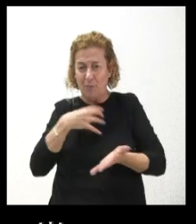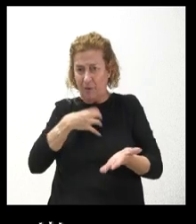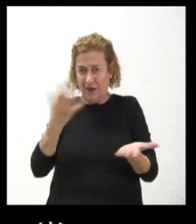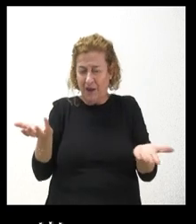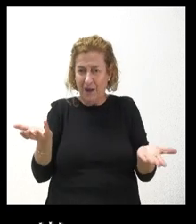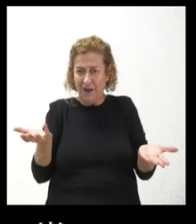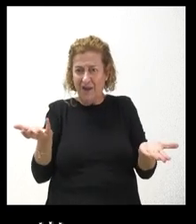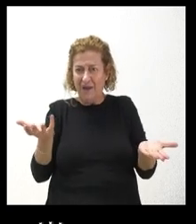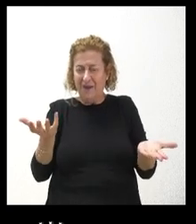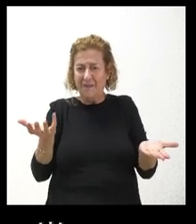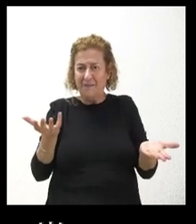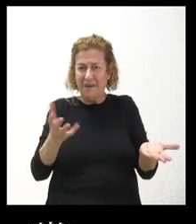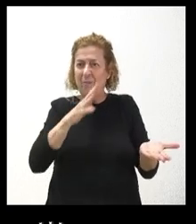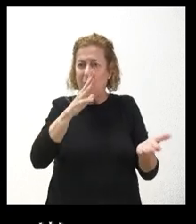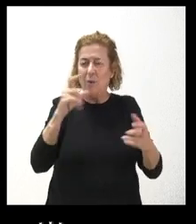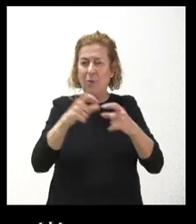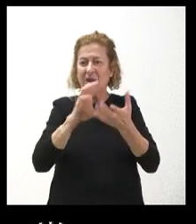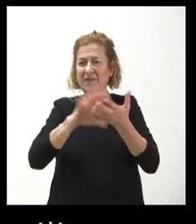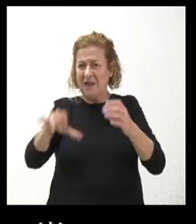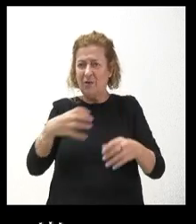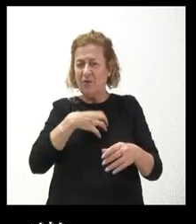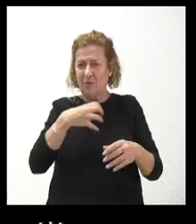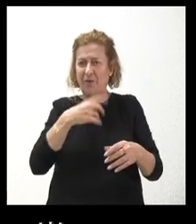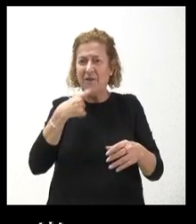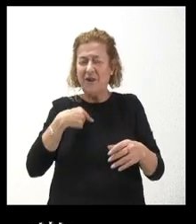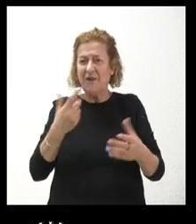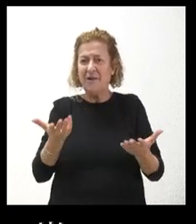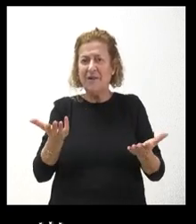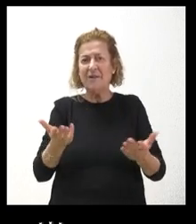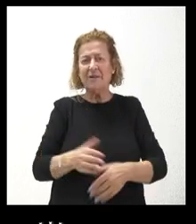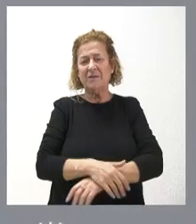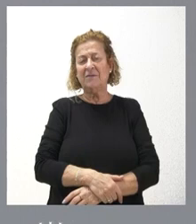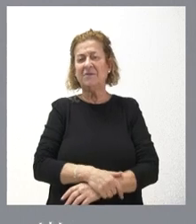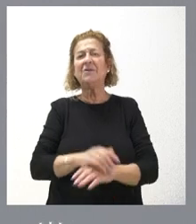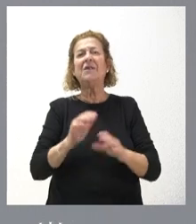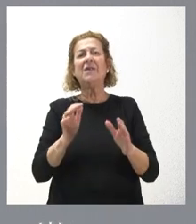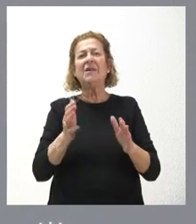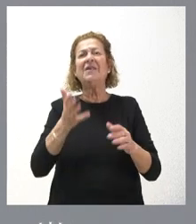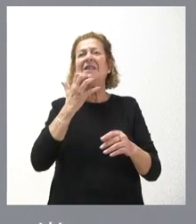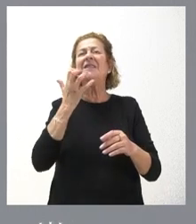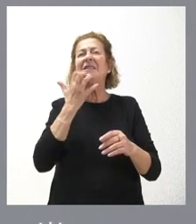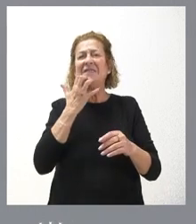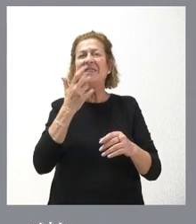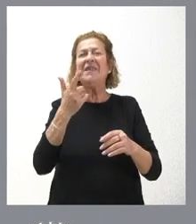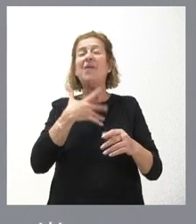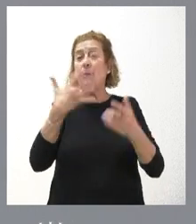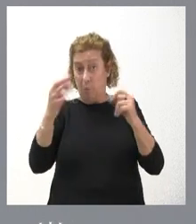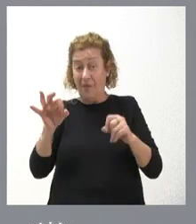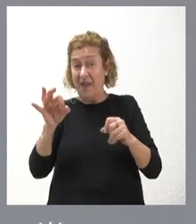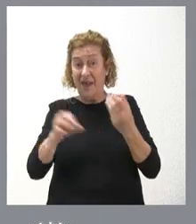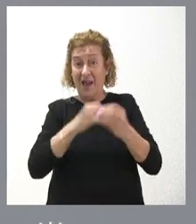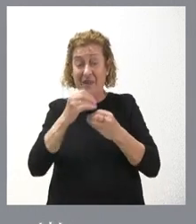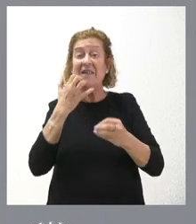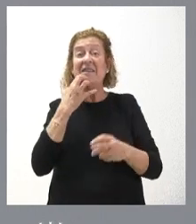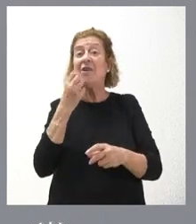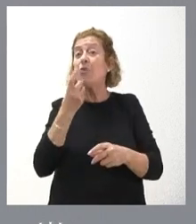puede dar ese dato por parte de la junta autonómico Sí pero provincial no gracias Pues si está disponible Y si el número